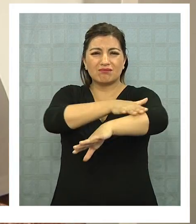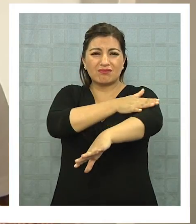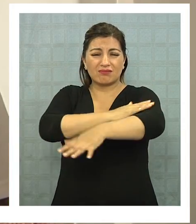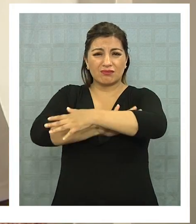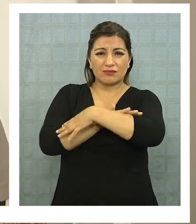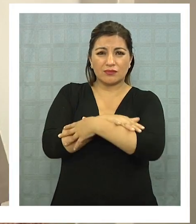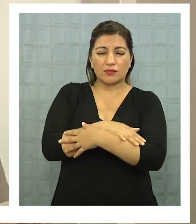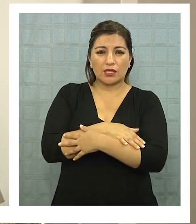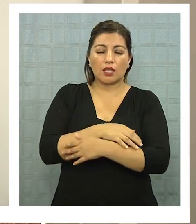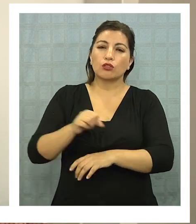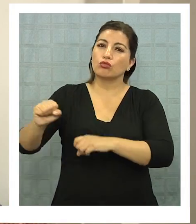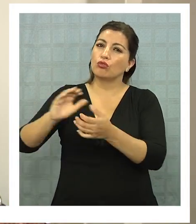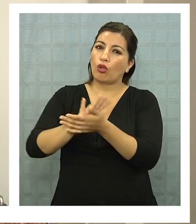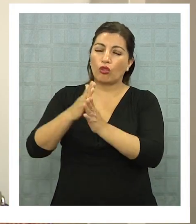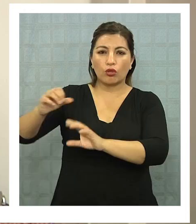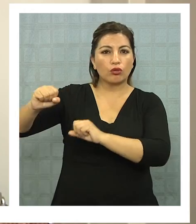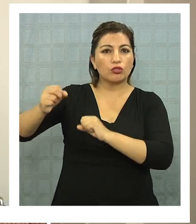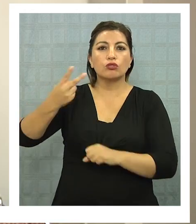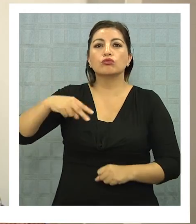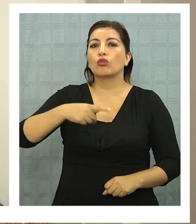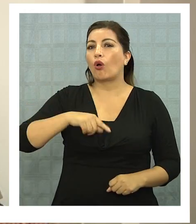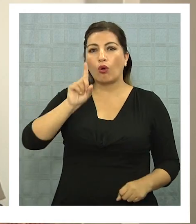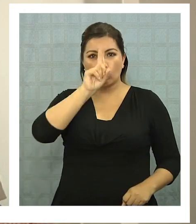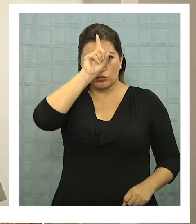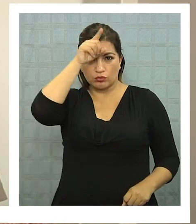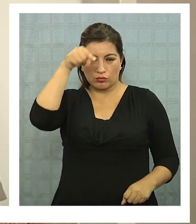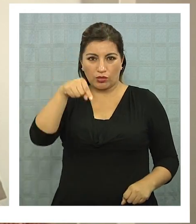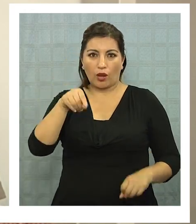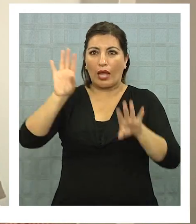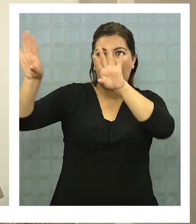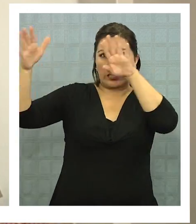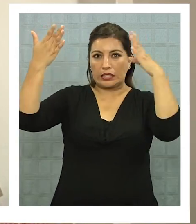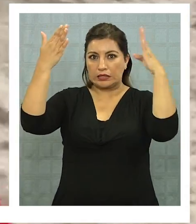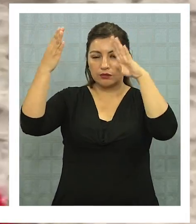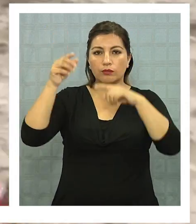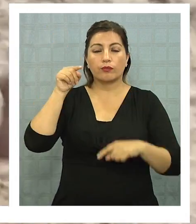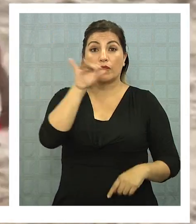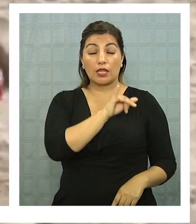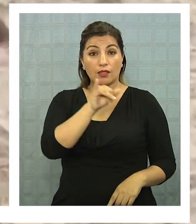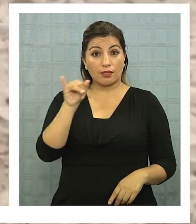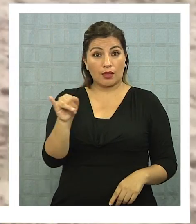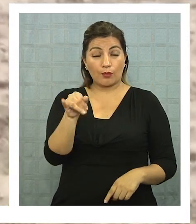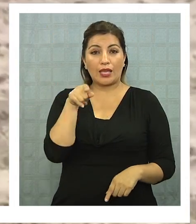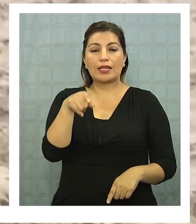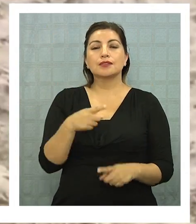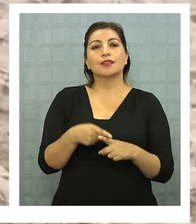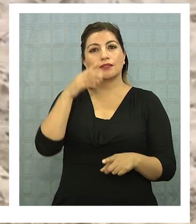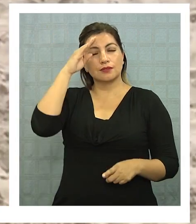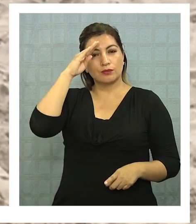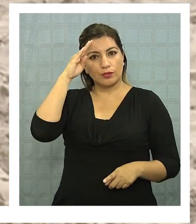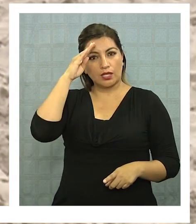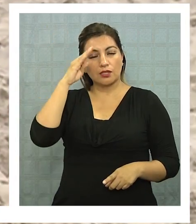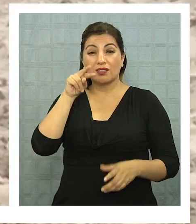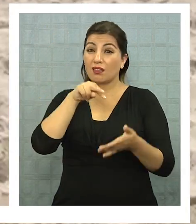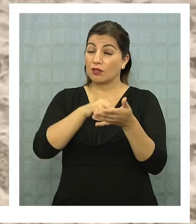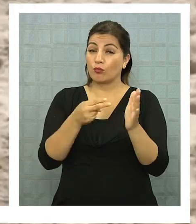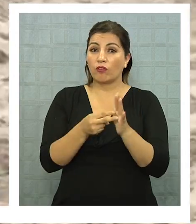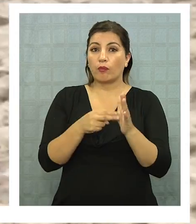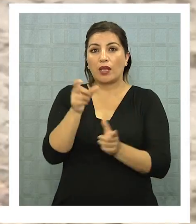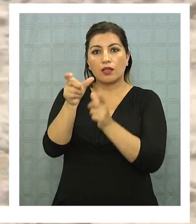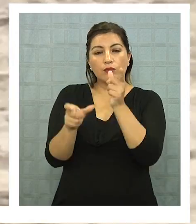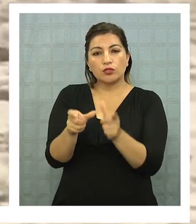jugó igual mucho en contra porque no estamos acostumbrados a ese tipo de clima. Luego de estas experiencias y